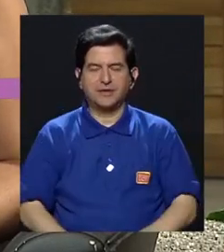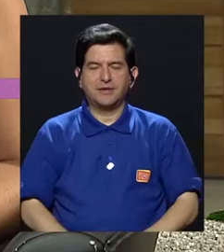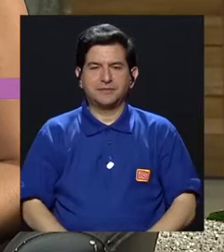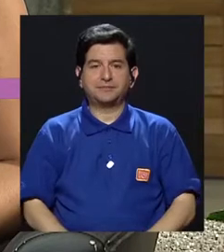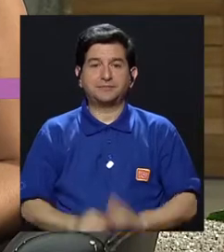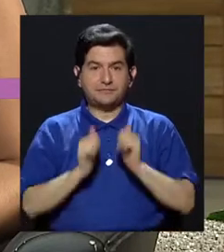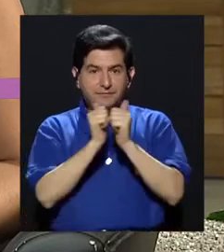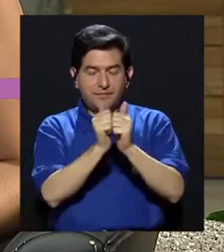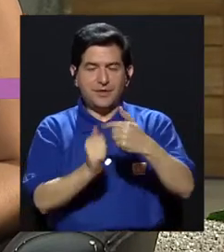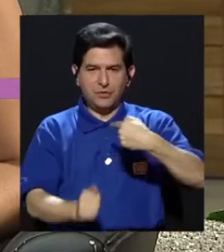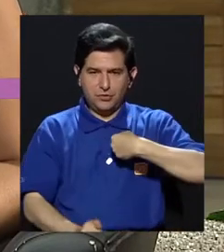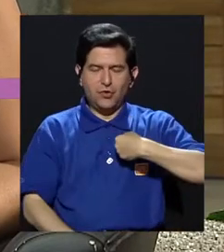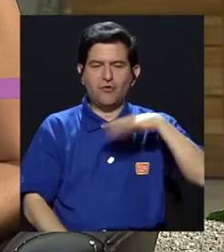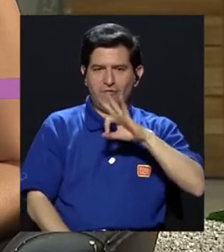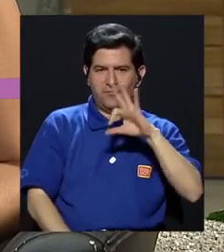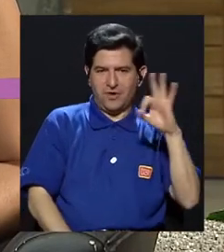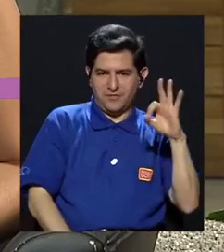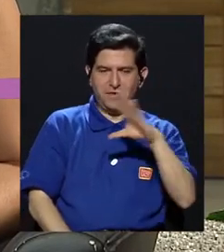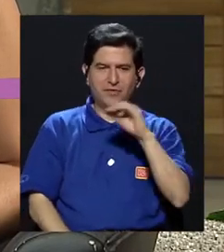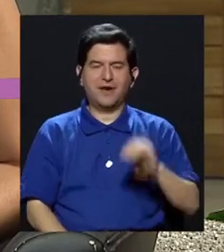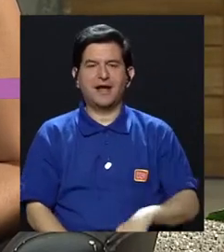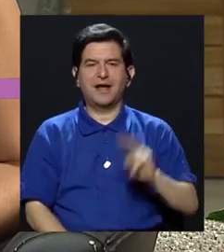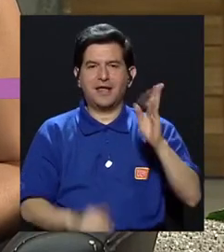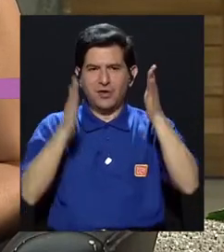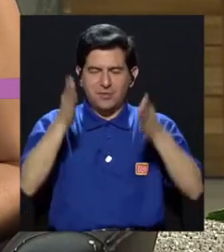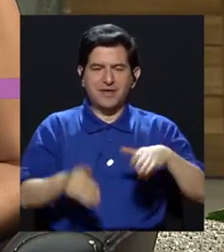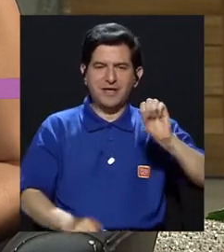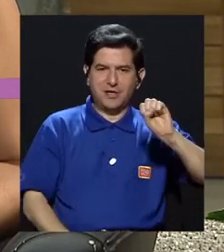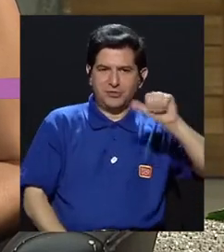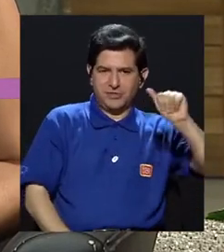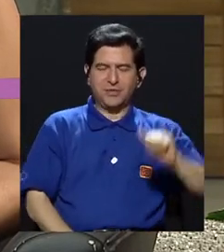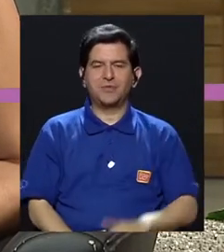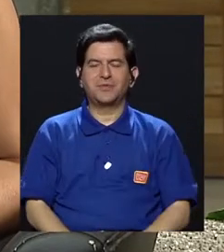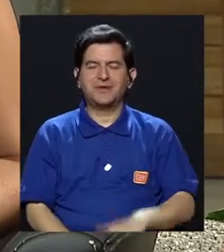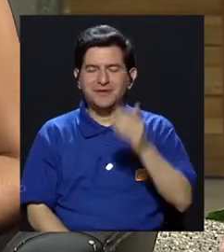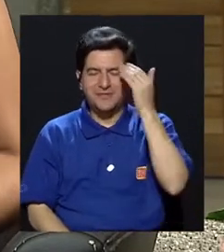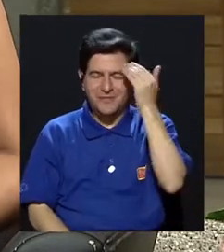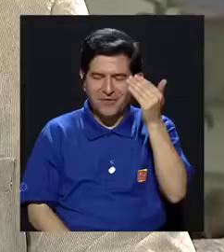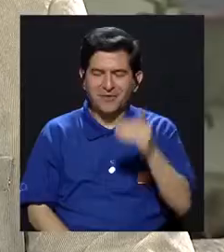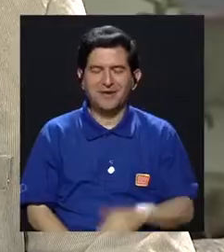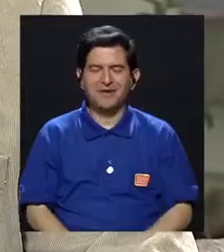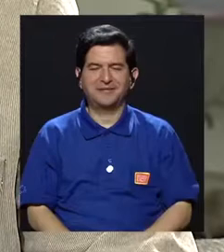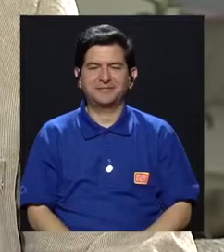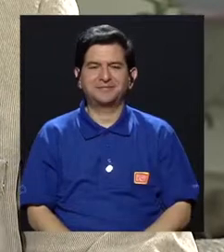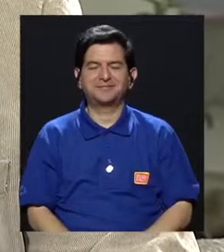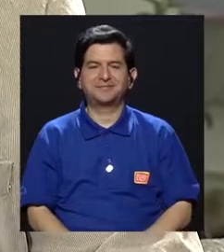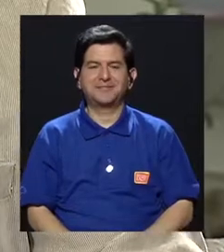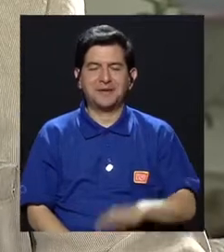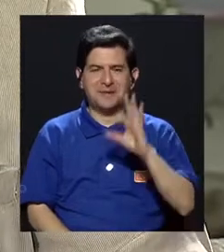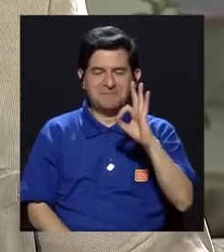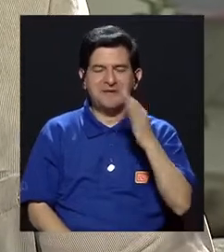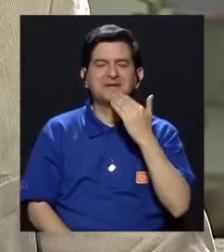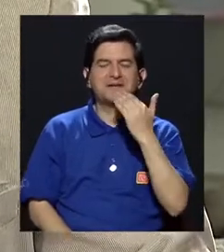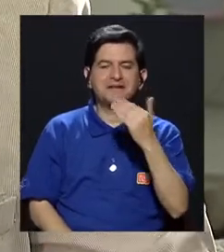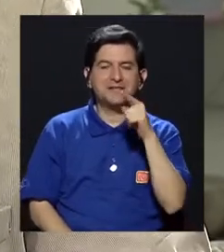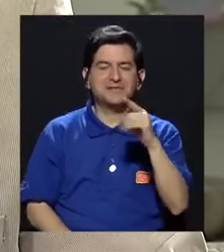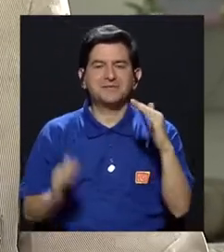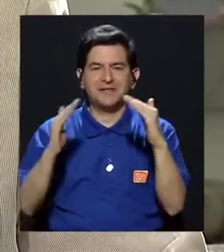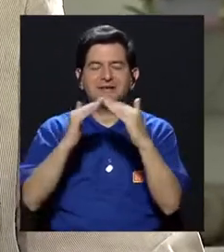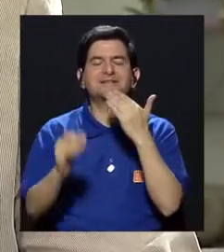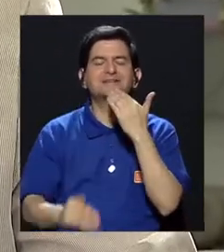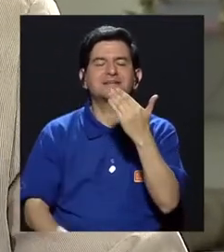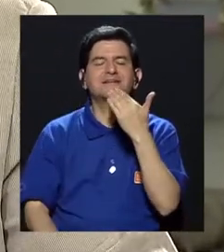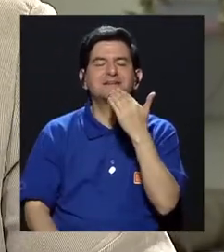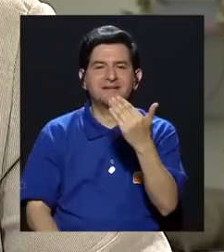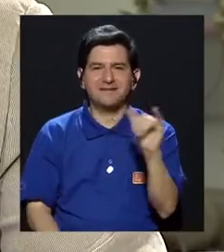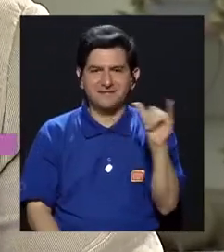Estudios Tropicales y les acompañaremos su servidora Fabiola Fernández y mi compañero Saúl Aguilar. Hola Fabiola. ¿Cómo estás, Saúl? Muy bien, gracias.